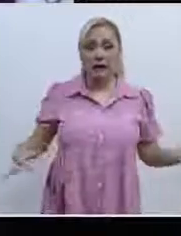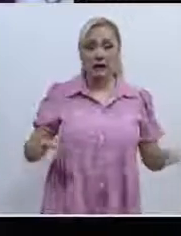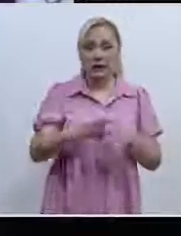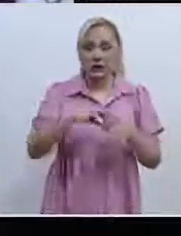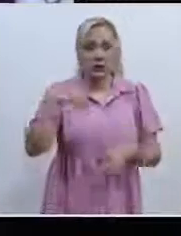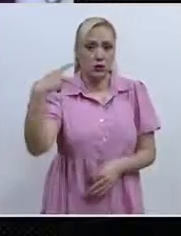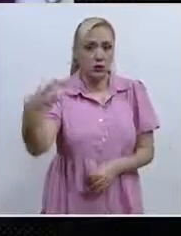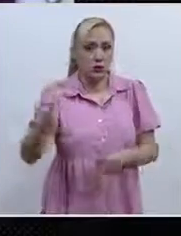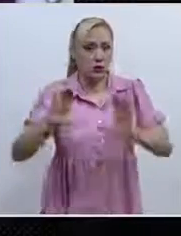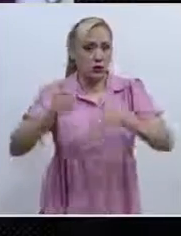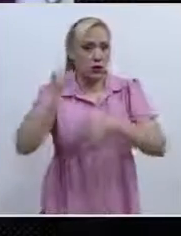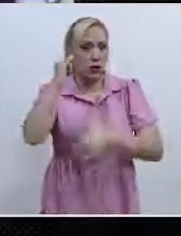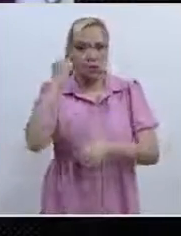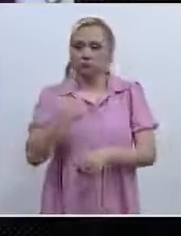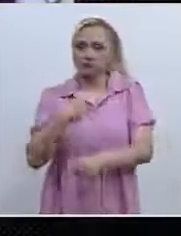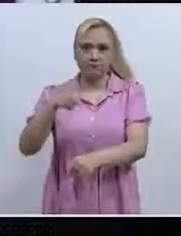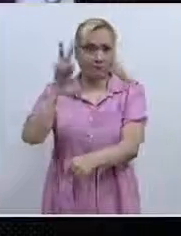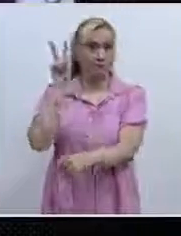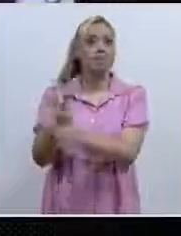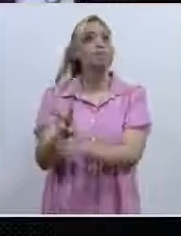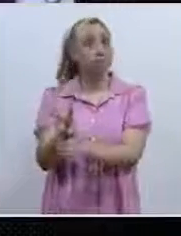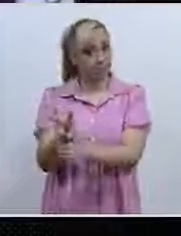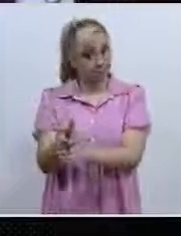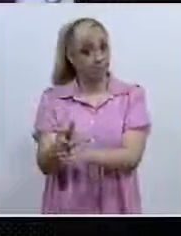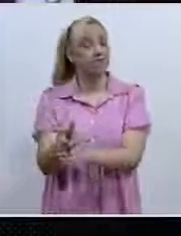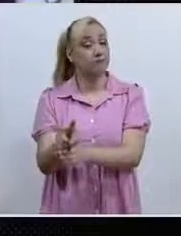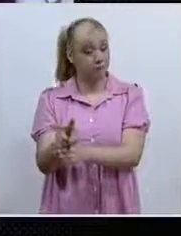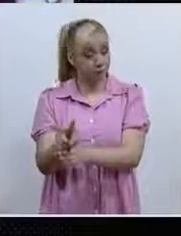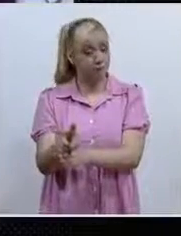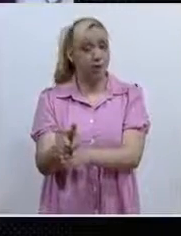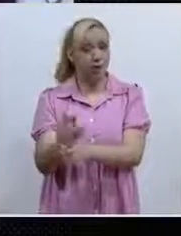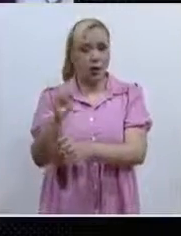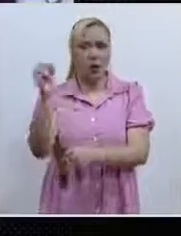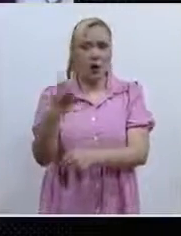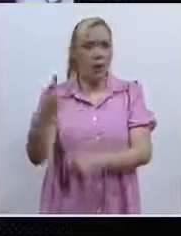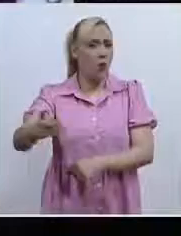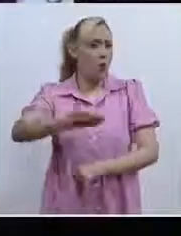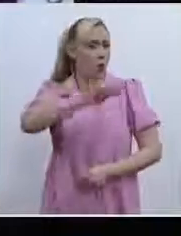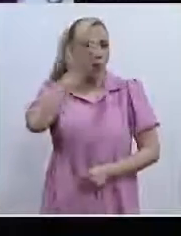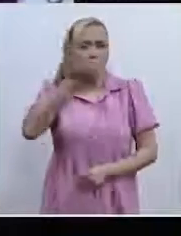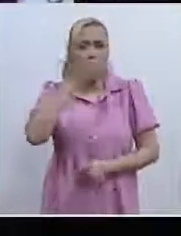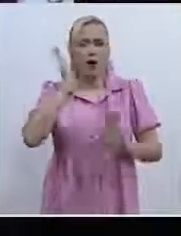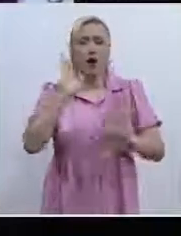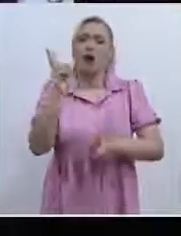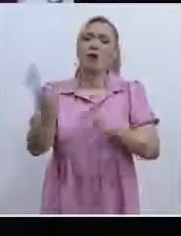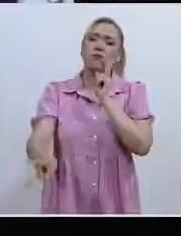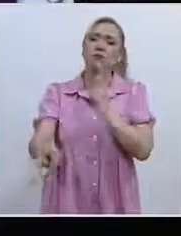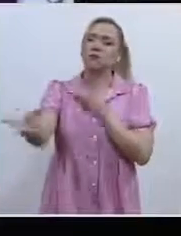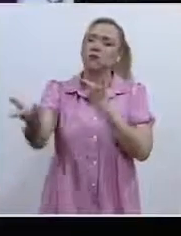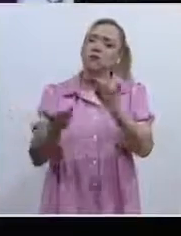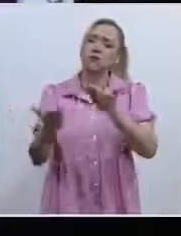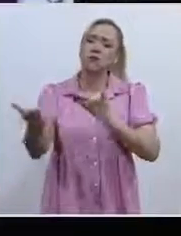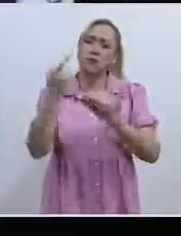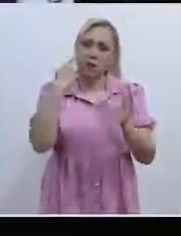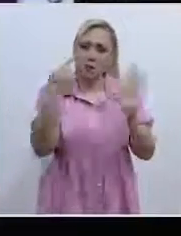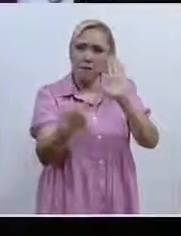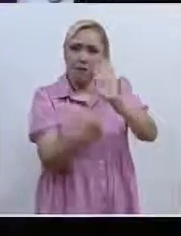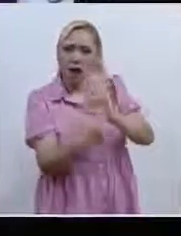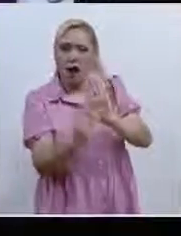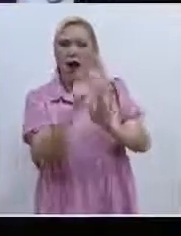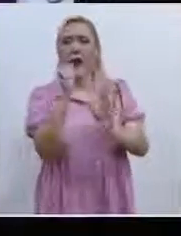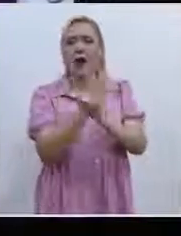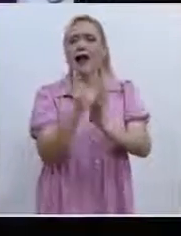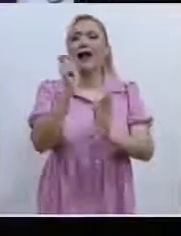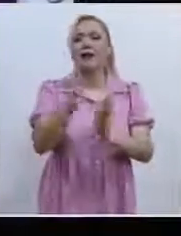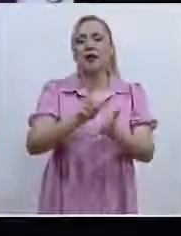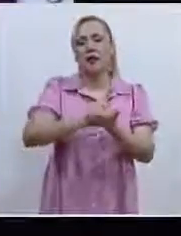y aplicabilidad en Casos concretos dentro del necesario diálogo intercultural para definir el significado y contenido de los